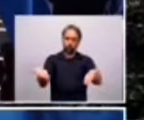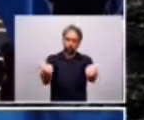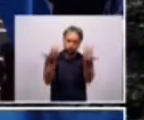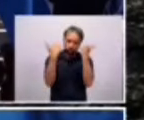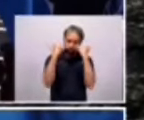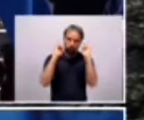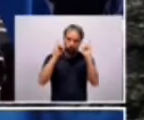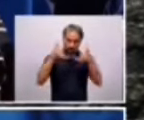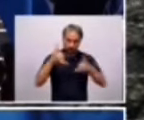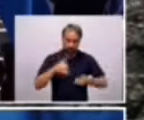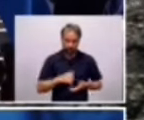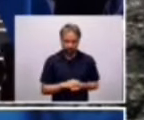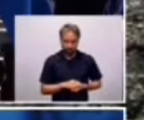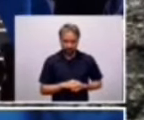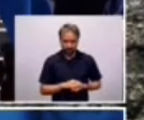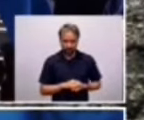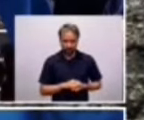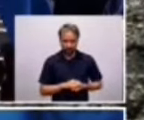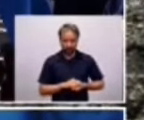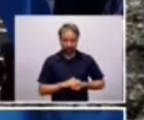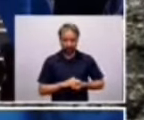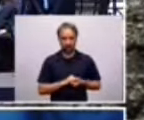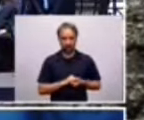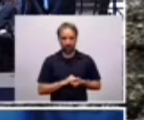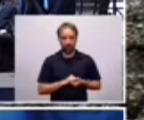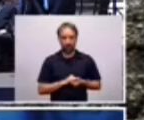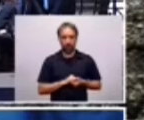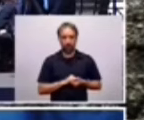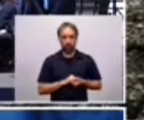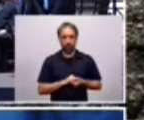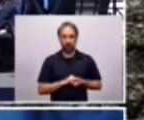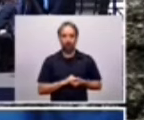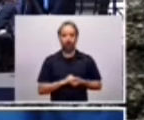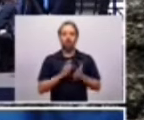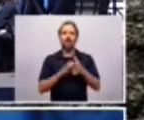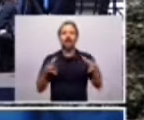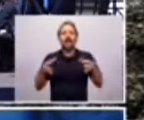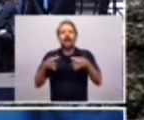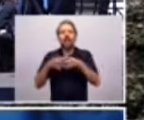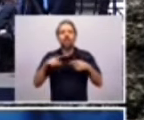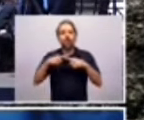un anuncio que capitaliza el gobierno. Que no está convalidado 100% por el gremio.